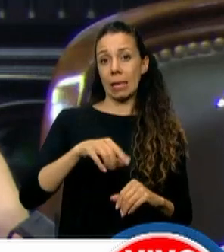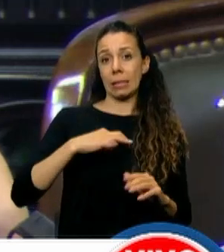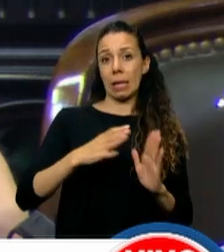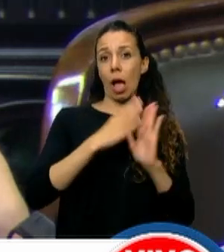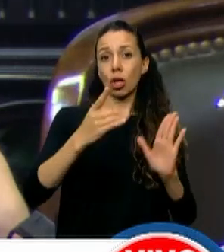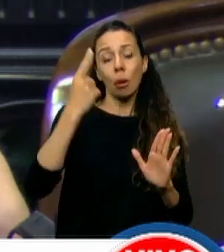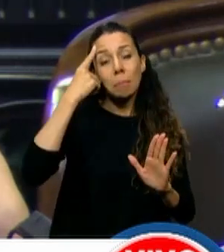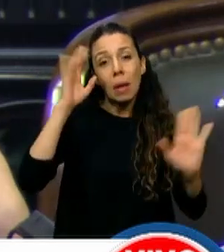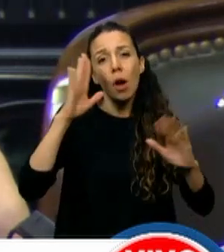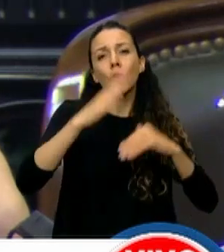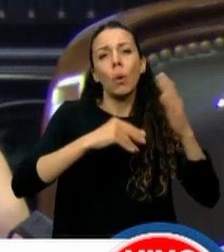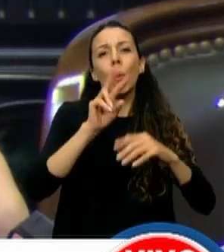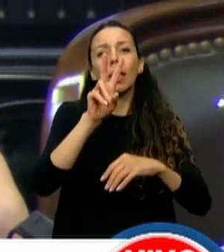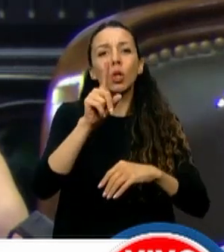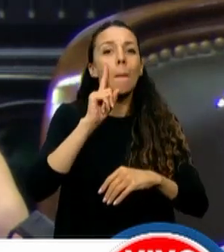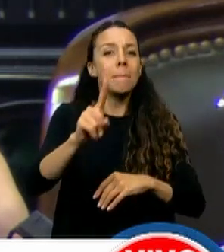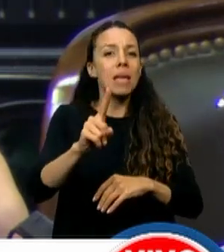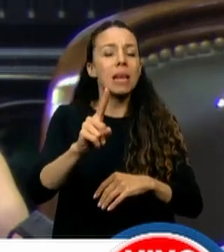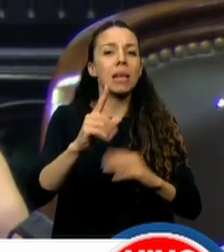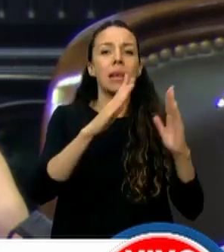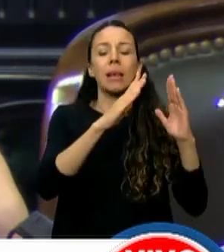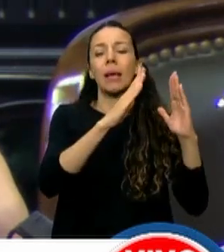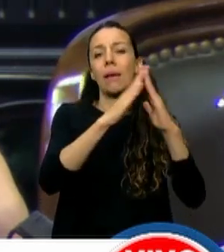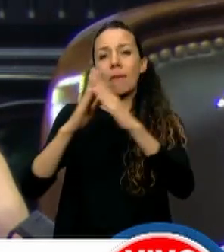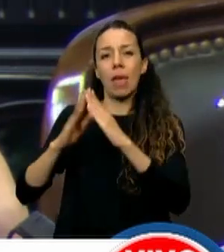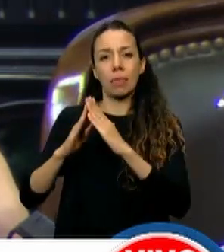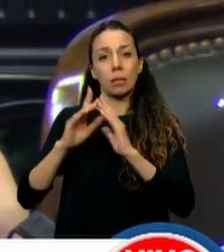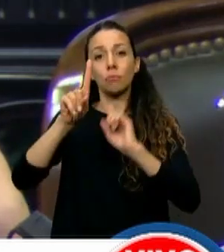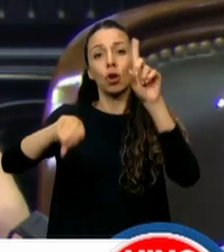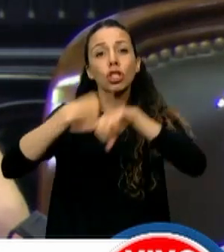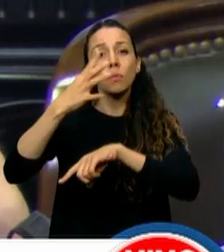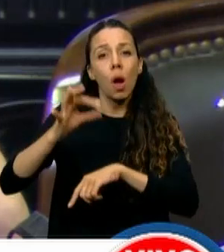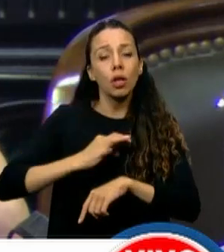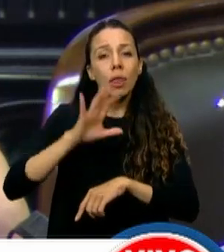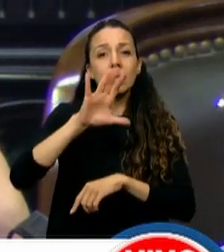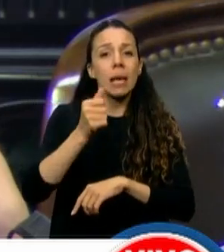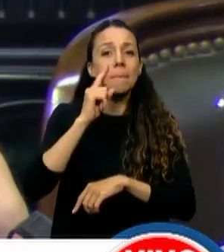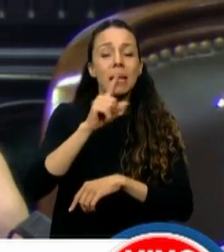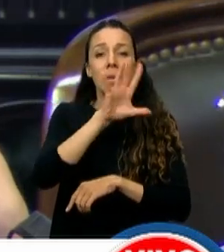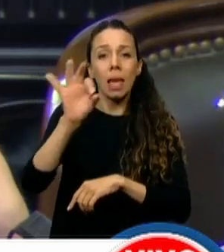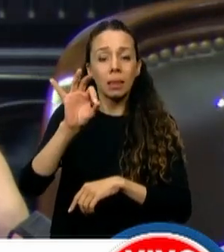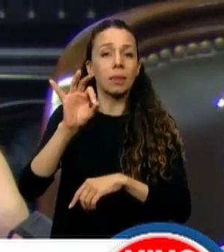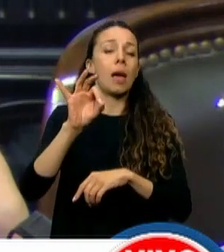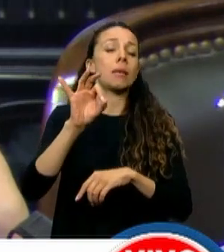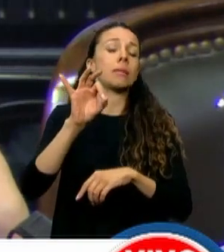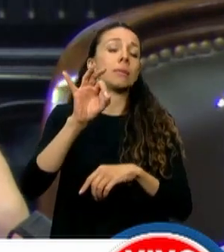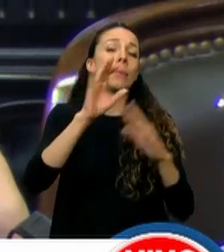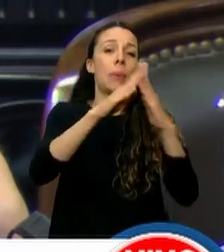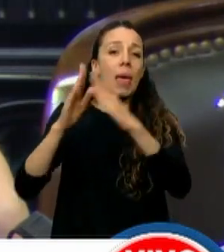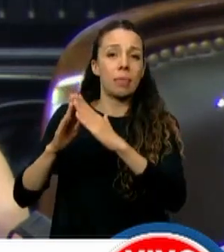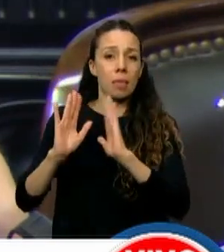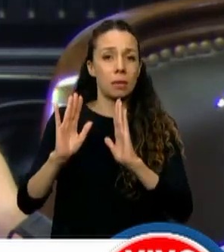viviendas. Para el año que viene están proyectadas 16.563 viviendas.